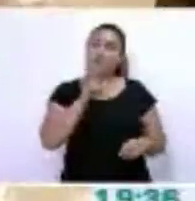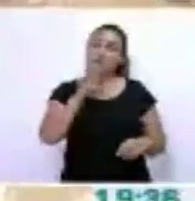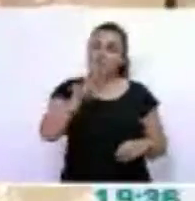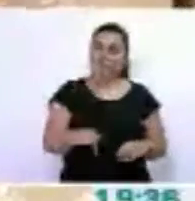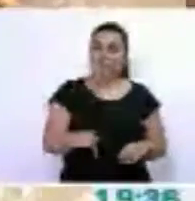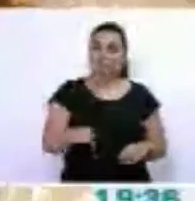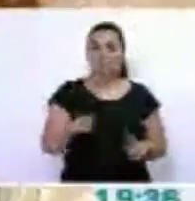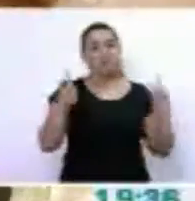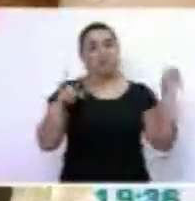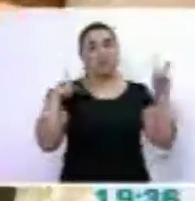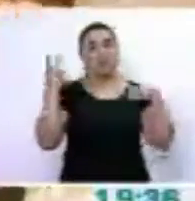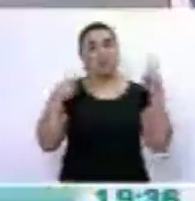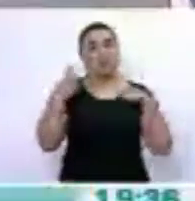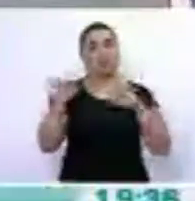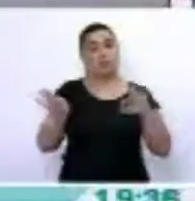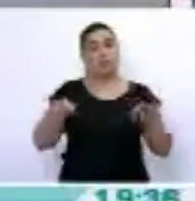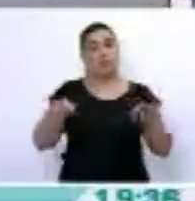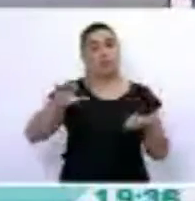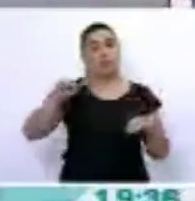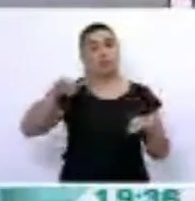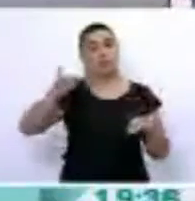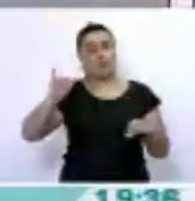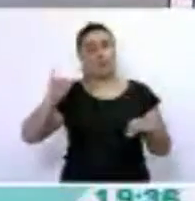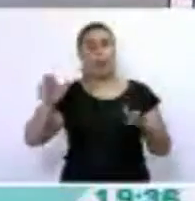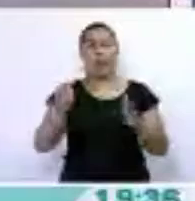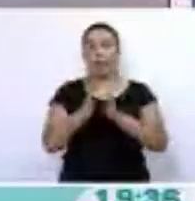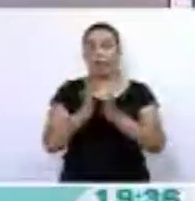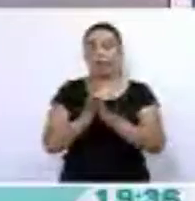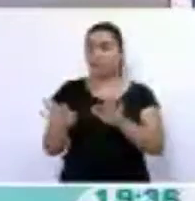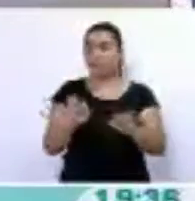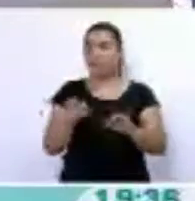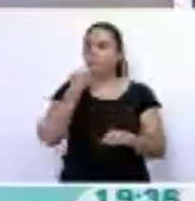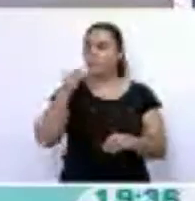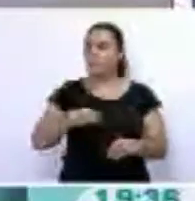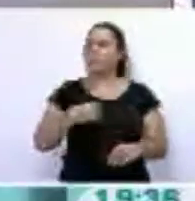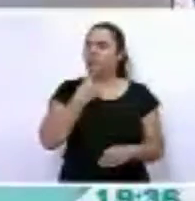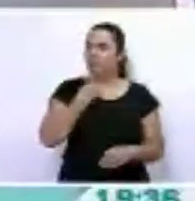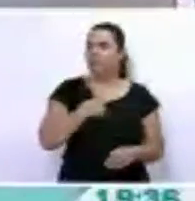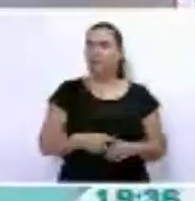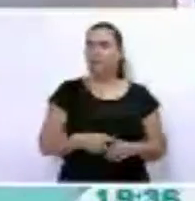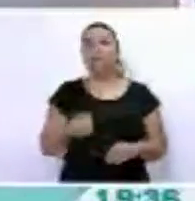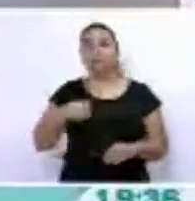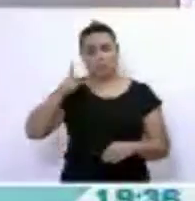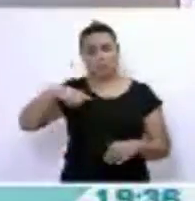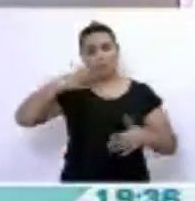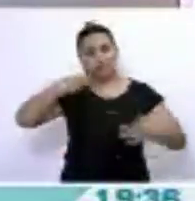una cena de estas que Noemí y su compañero preparan, que están tan ricas, os lo digo yo. Chicos. Yo también lo puedo asegurar. Gracias, compañero.